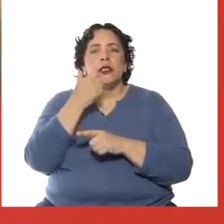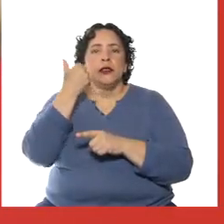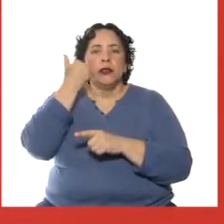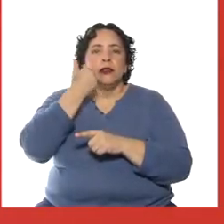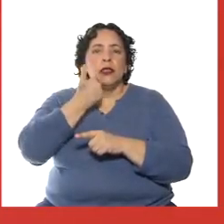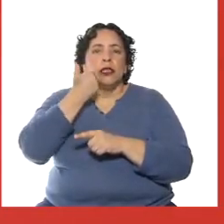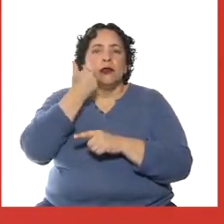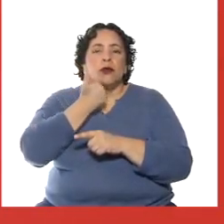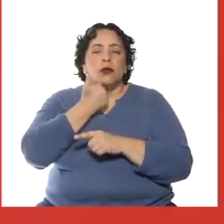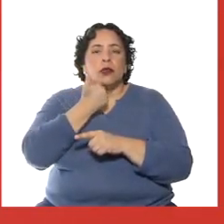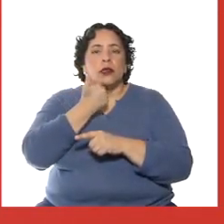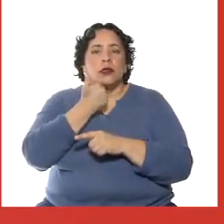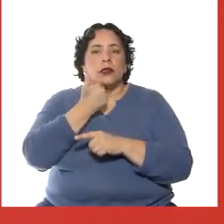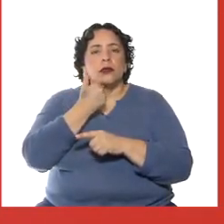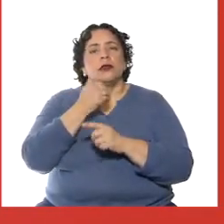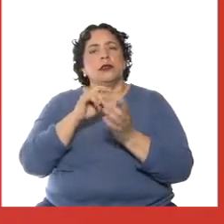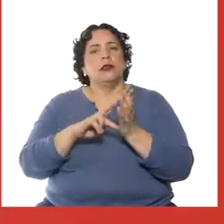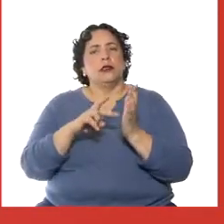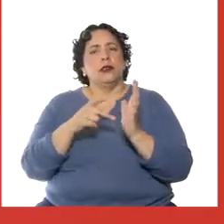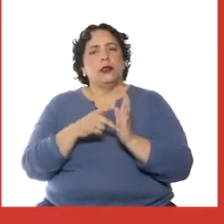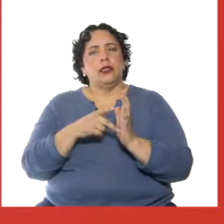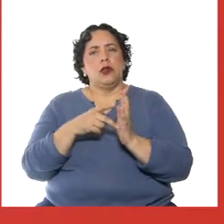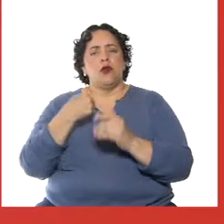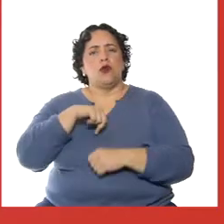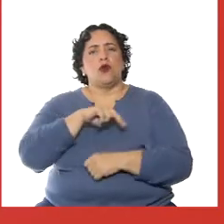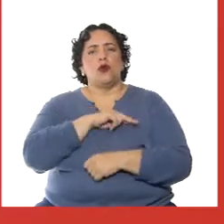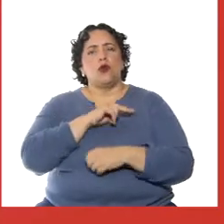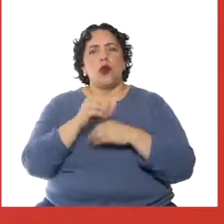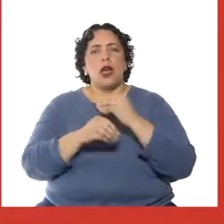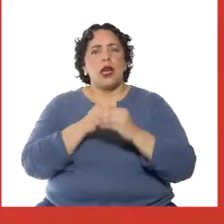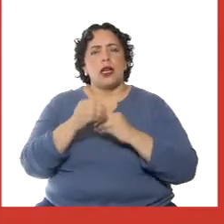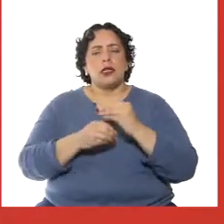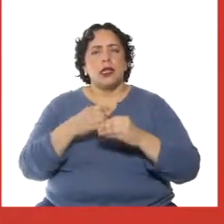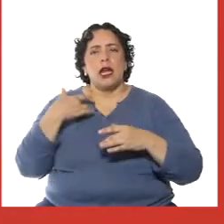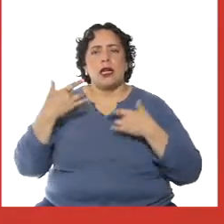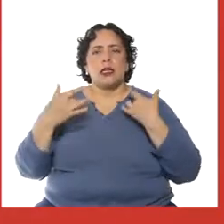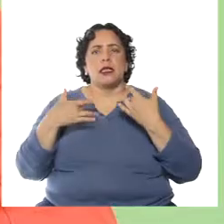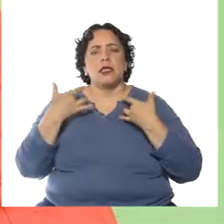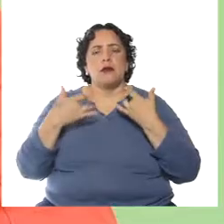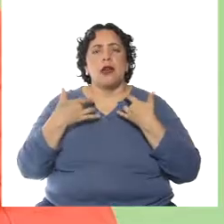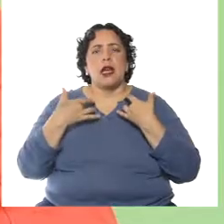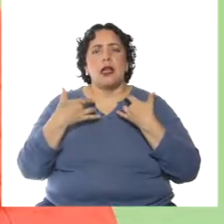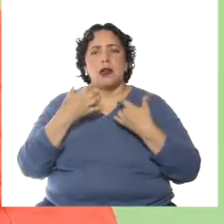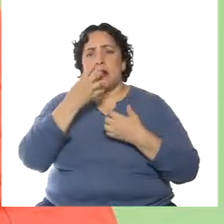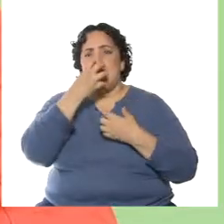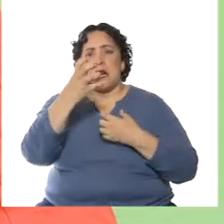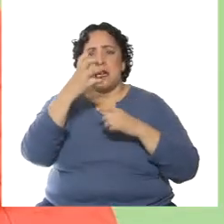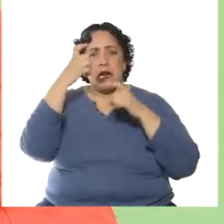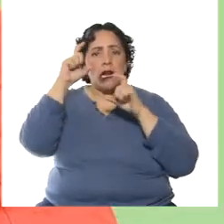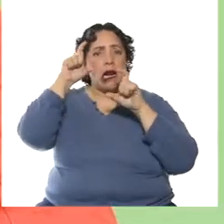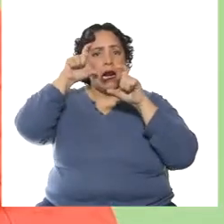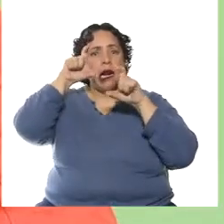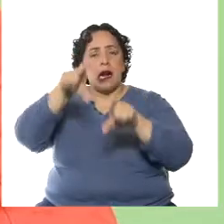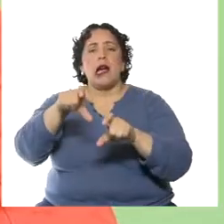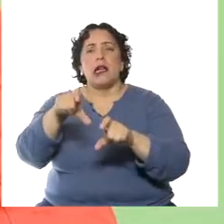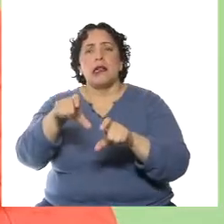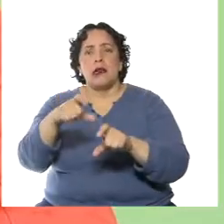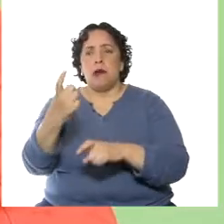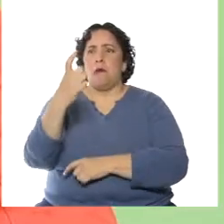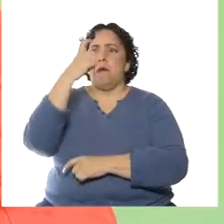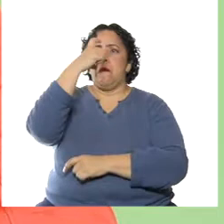ternura. ¿Será que nosotros hacemos las actividades cuando nos gritan o cuando nos